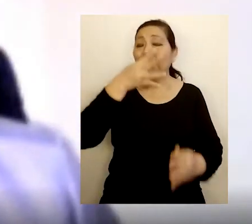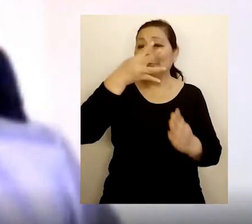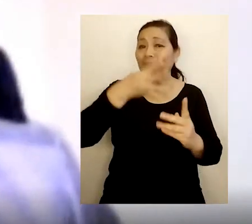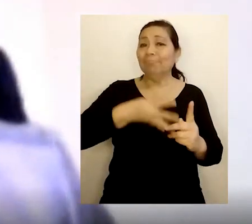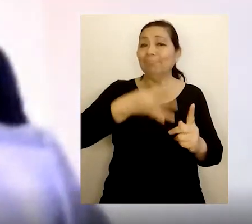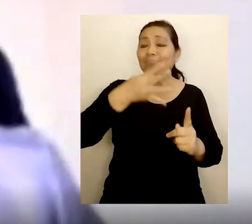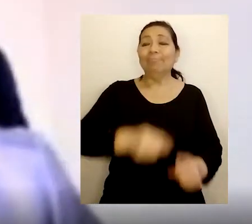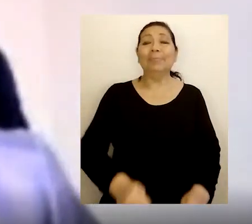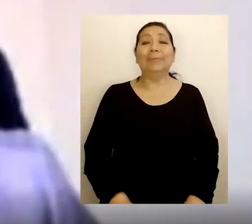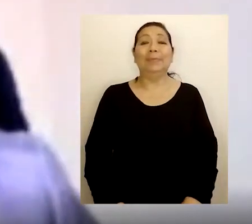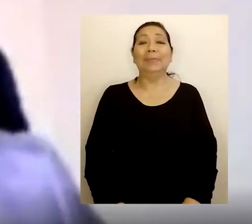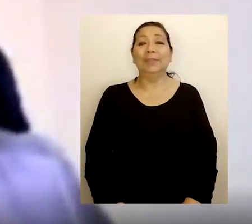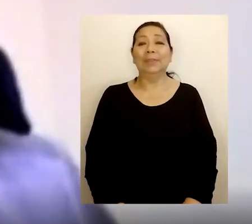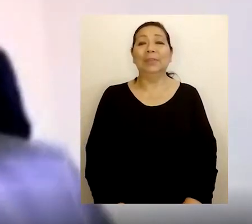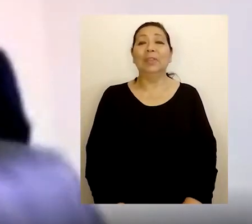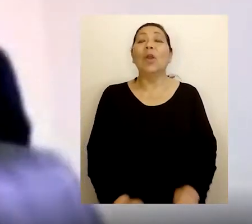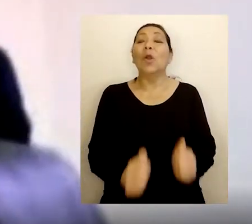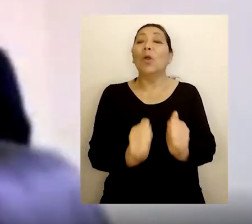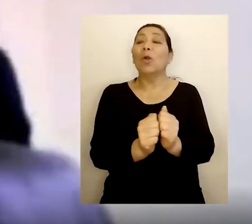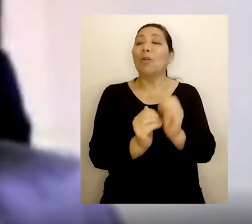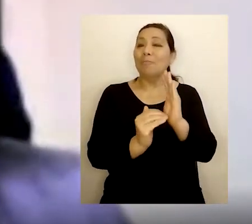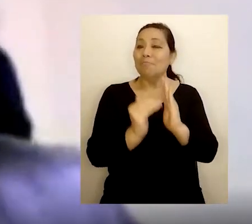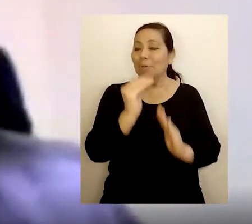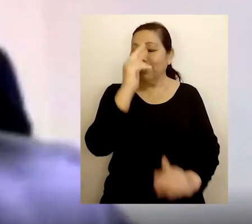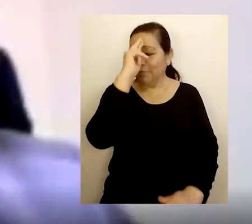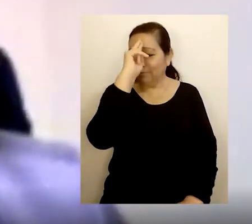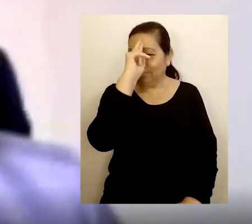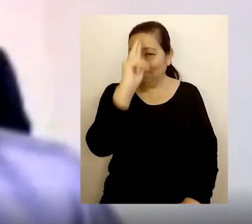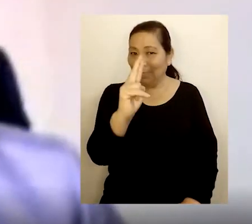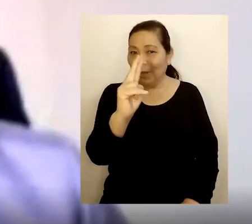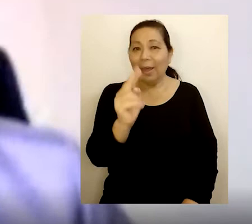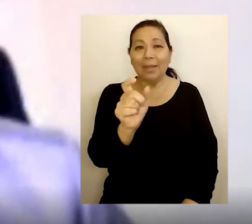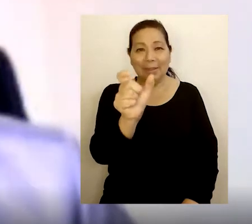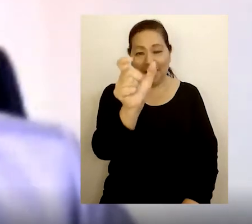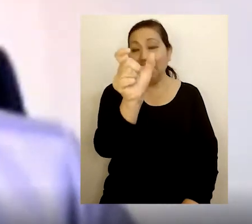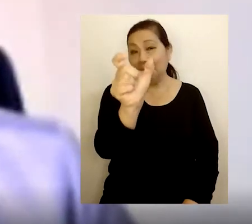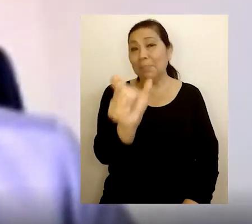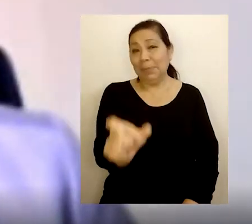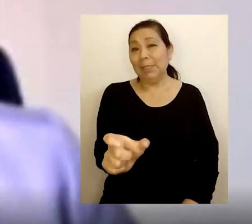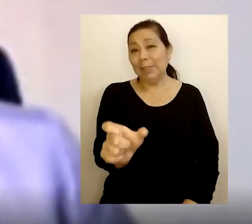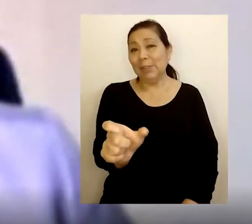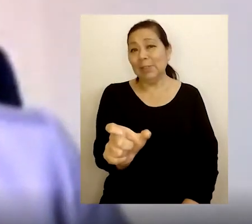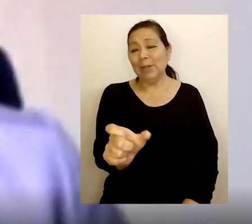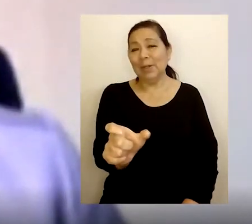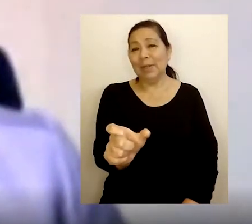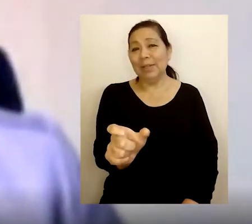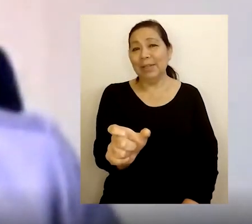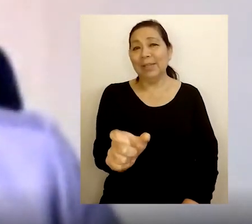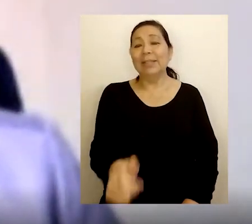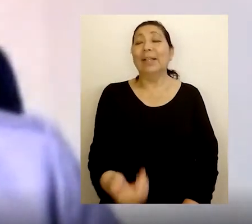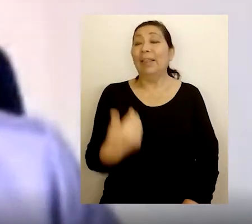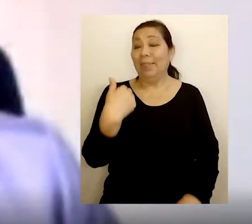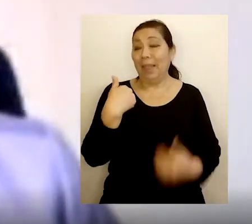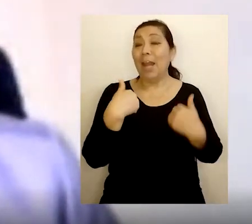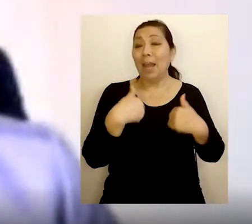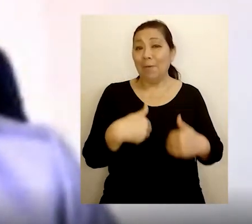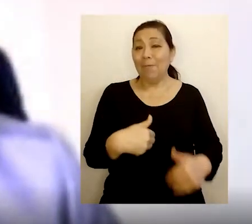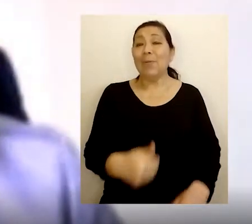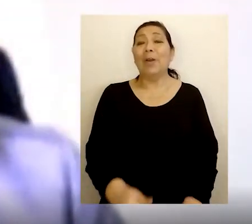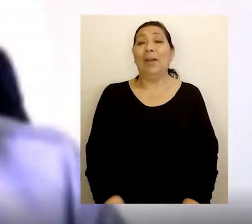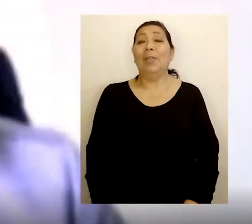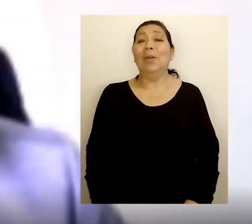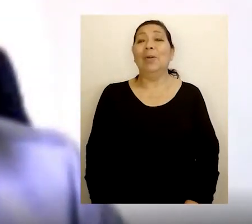siguiente. Con el mayor respeto que se merece mi colega de Defensa